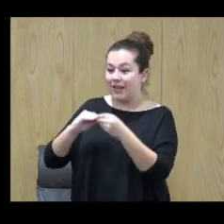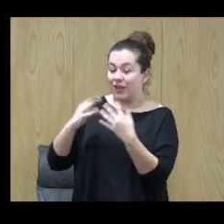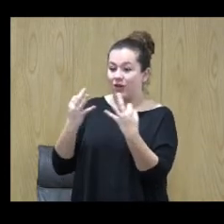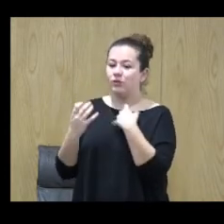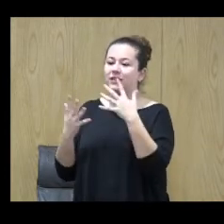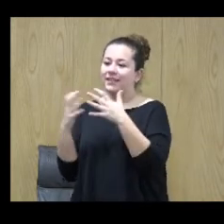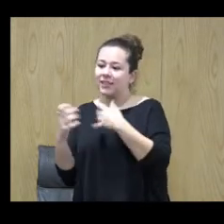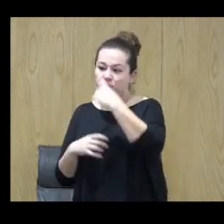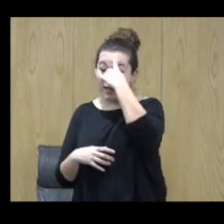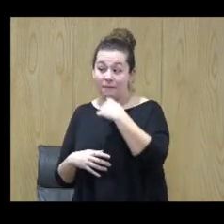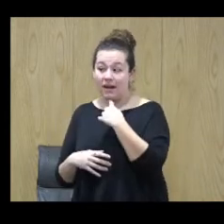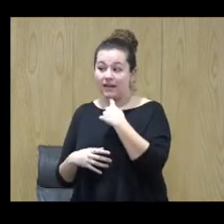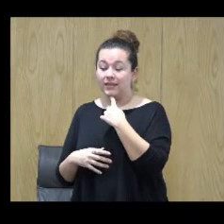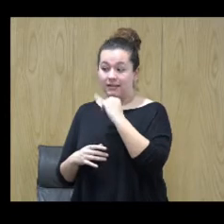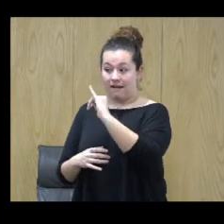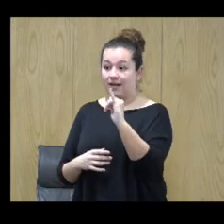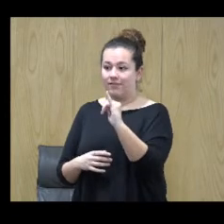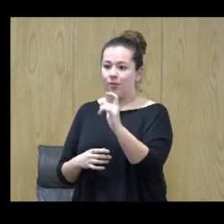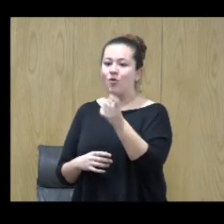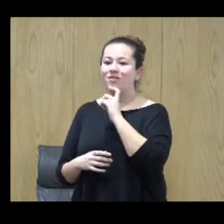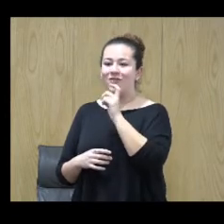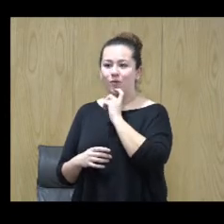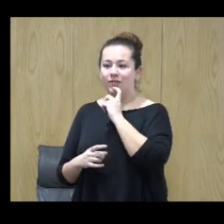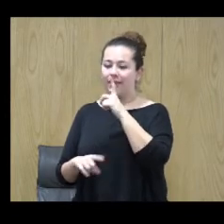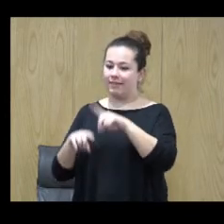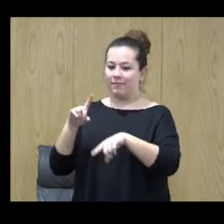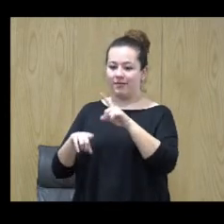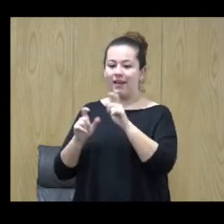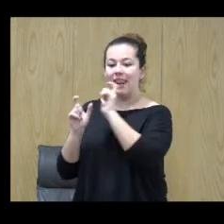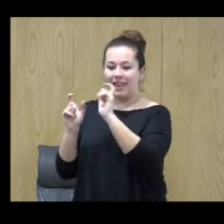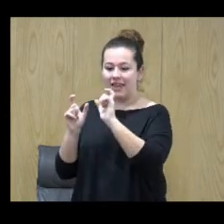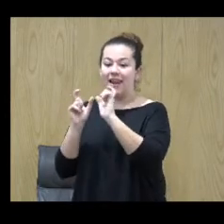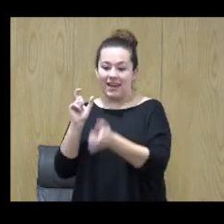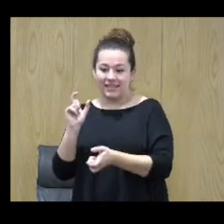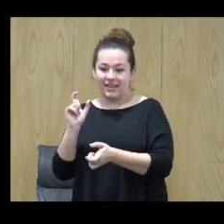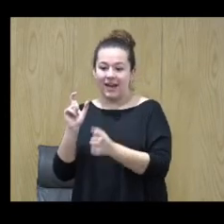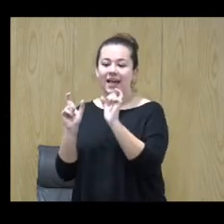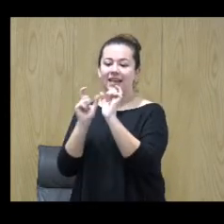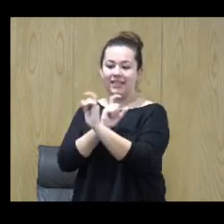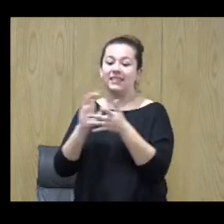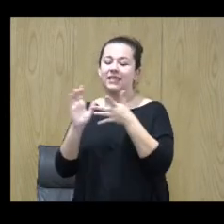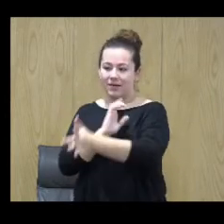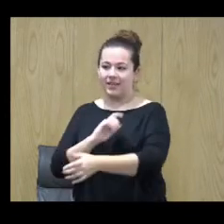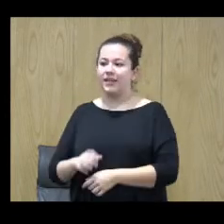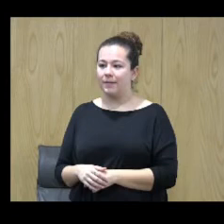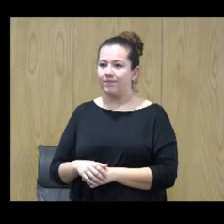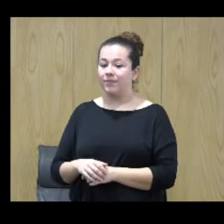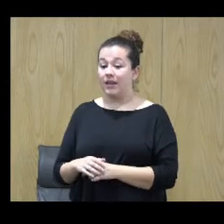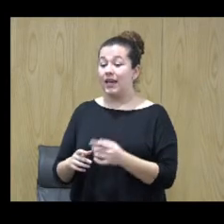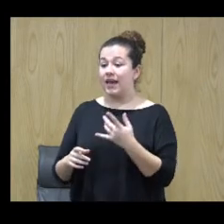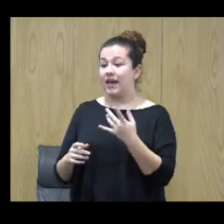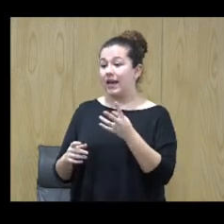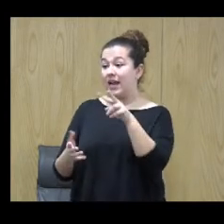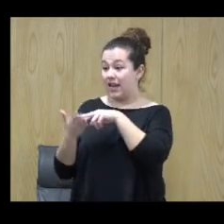imágenes que van en grado de dificultad léxica y semántica, de lo más sencillo, más vinculado quizás a la lectura fácil, a otros